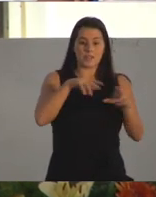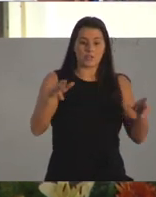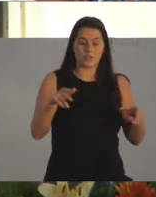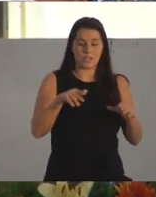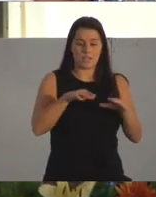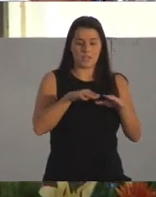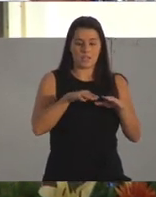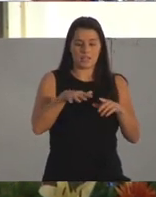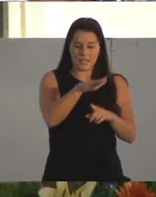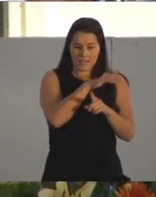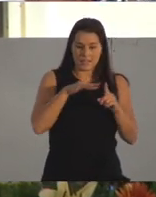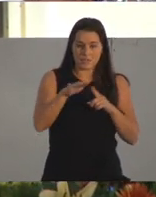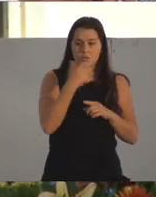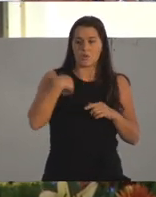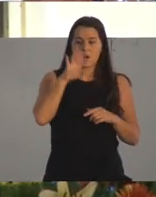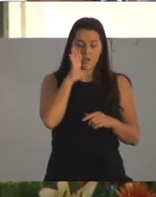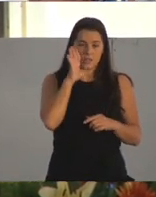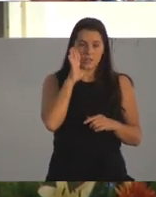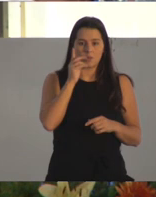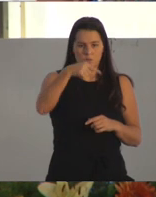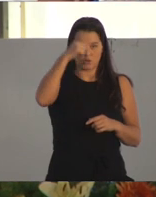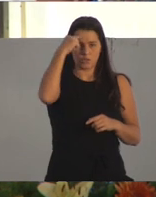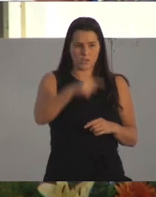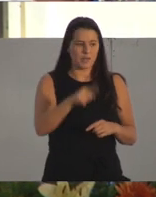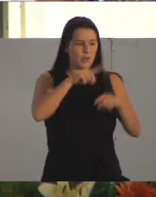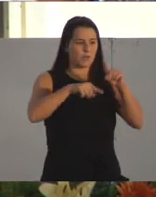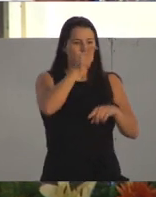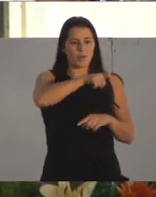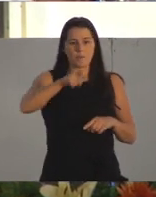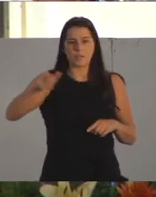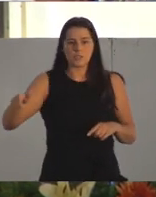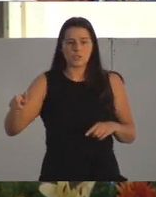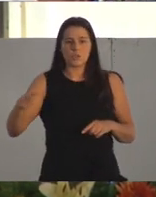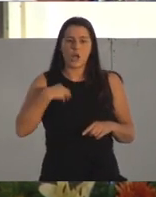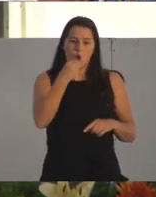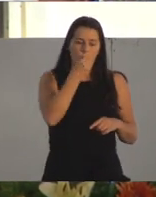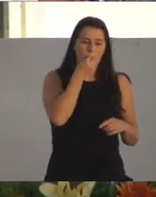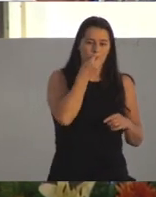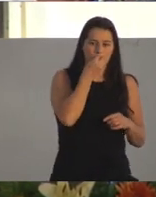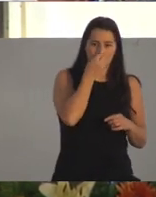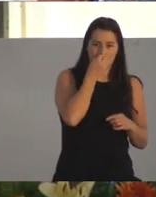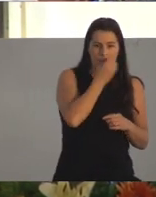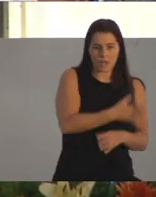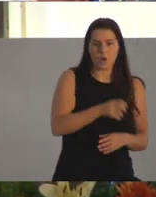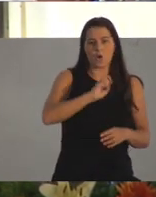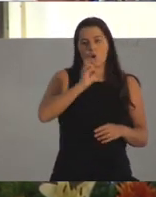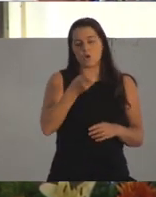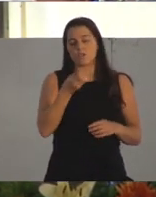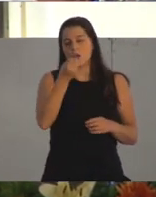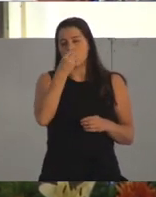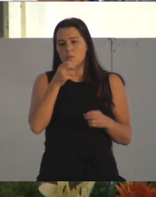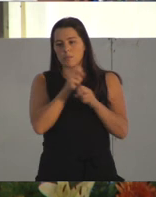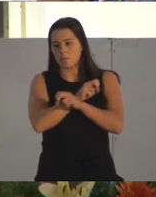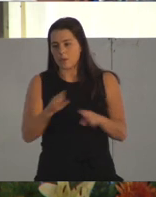que hablaba, y sobre todo vosotros sabéis, hay personas que con las que comen mejor, con otras comen peor, hay